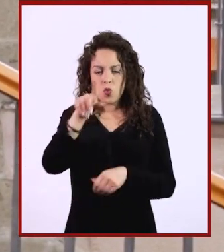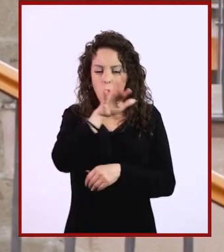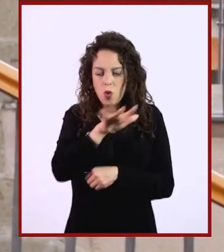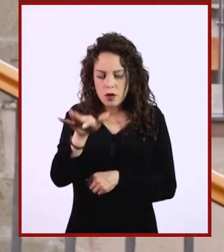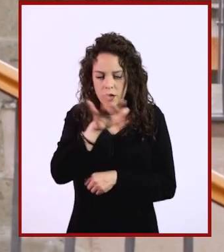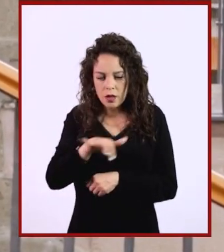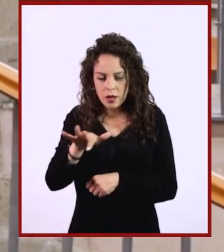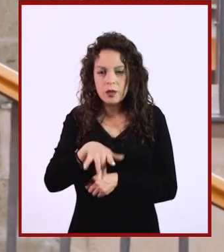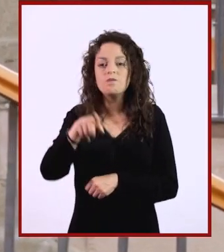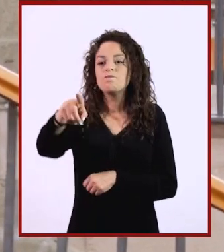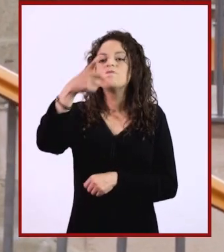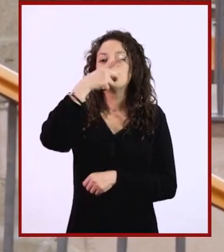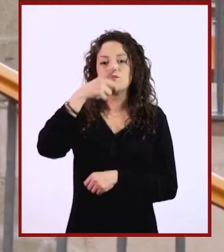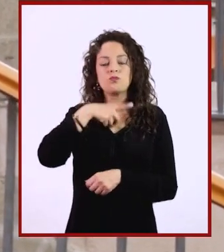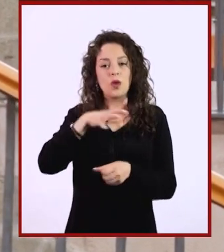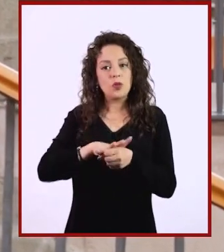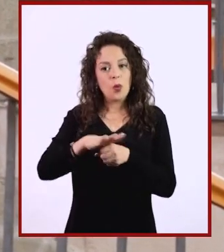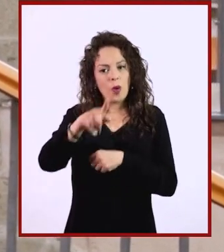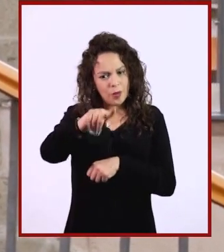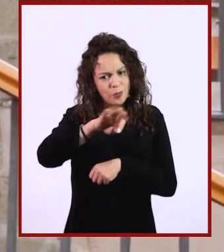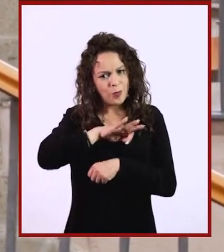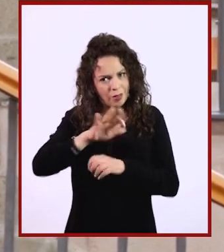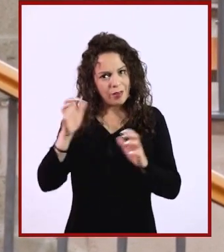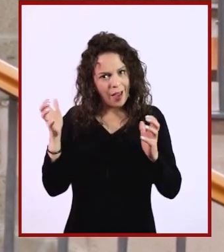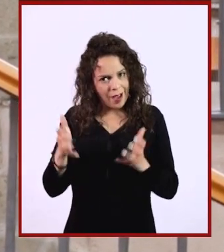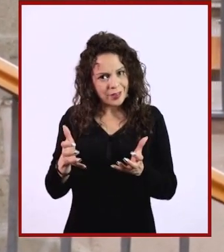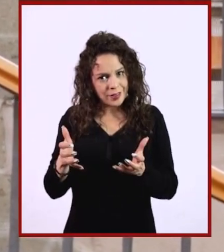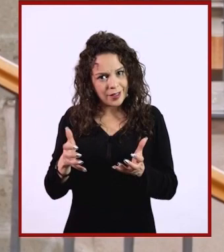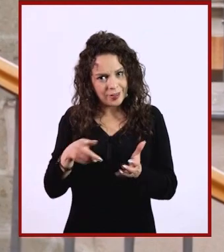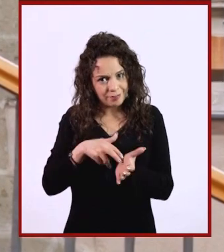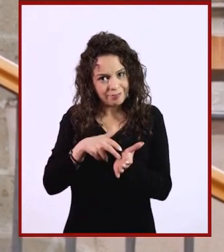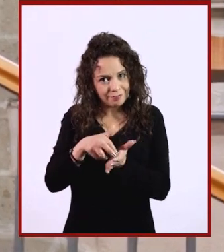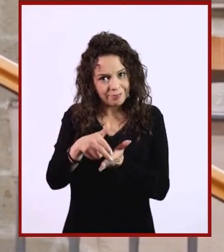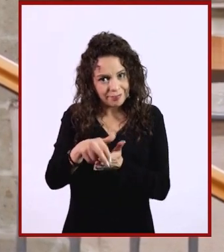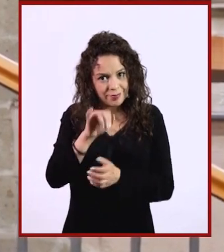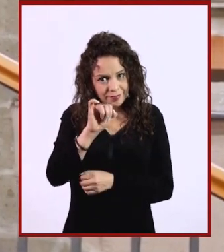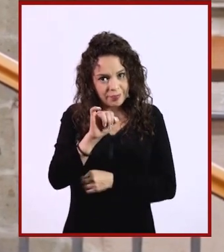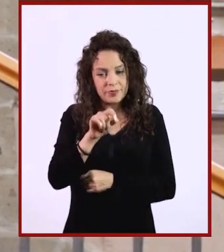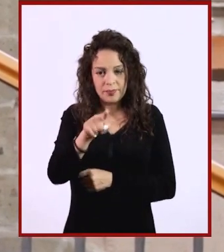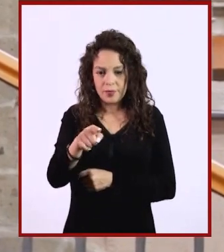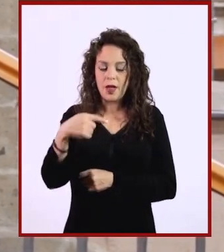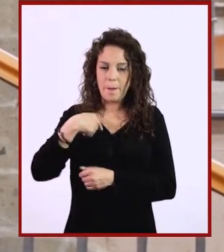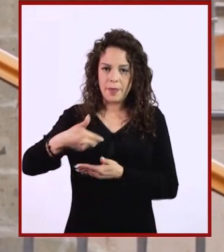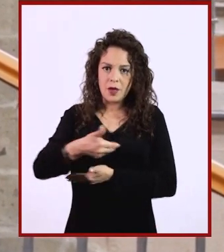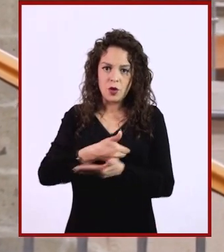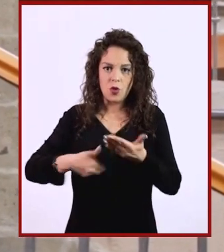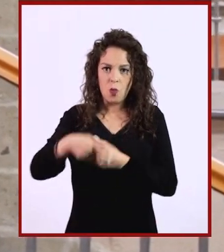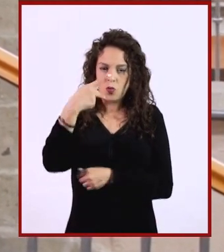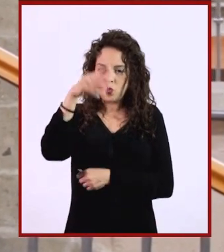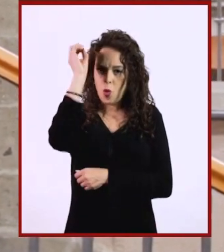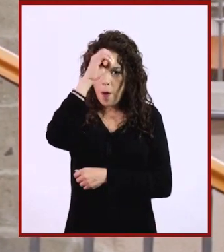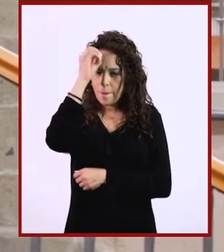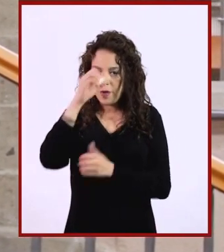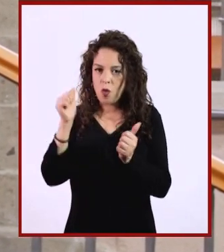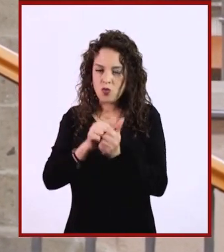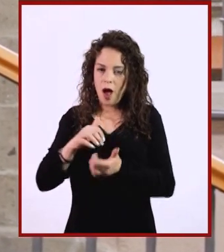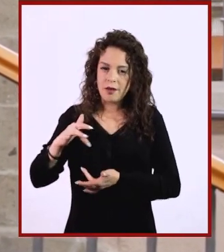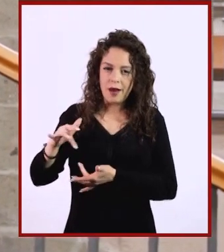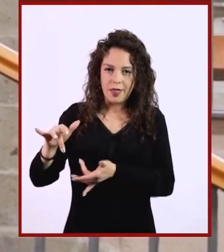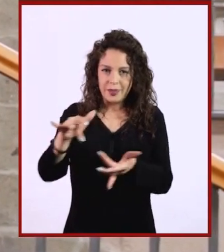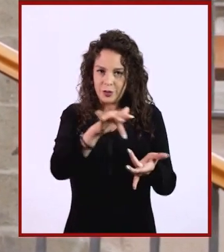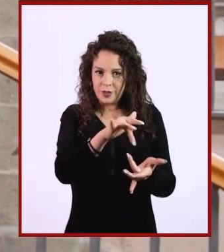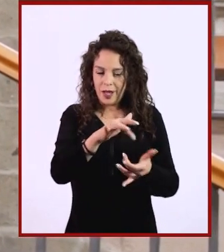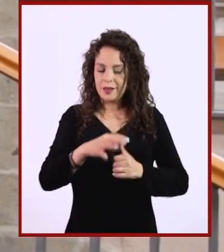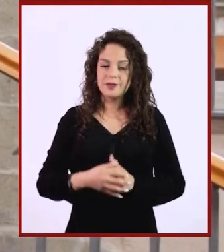digan cuáles de estas acciones pueden ustedes practicar. Compártanos su análisis y recomendaciones a través de redes sociales.